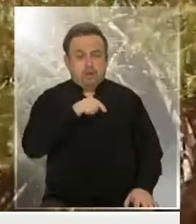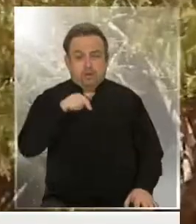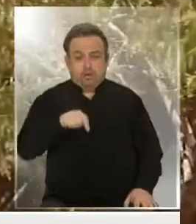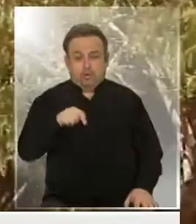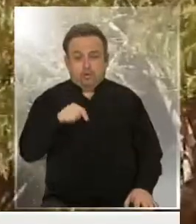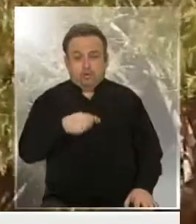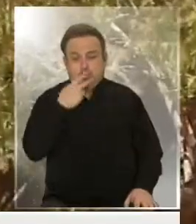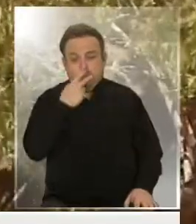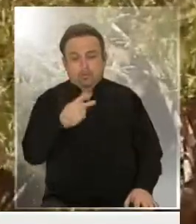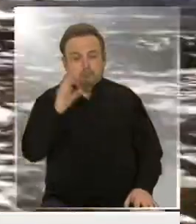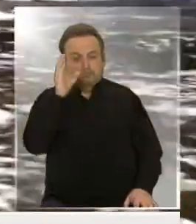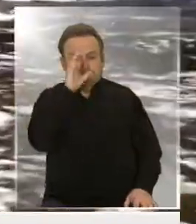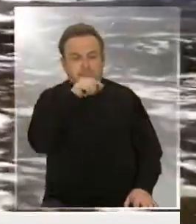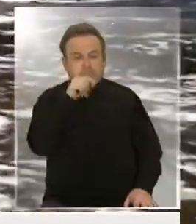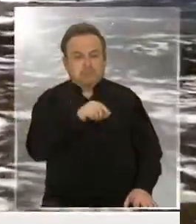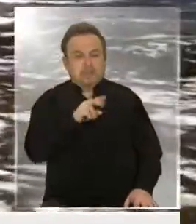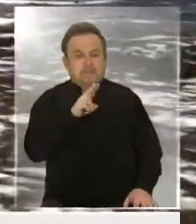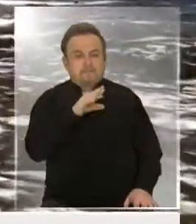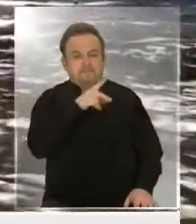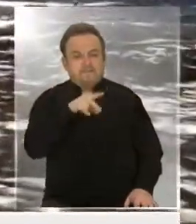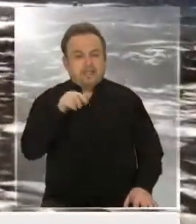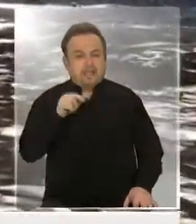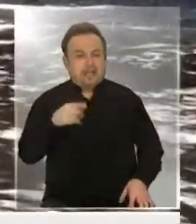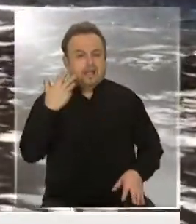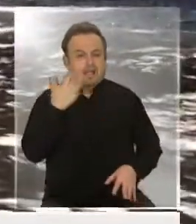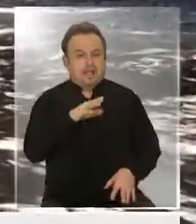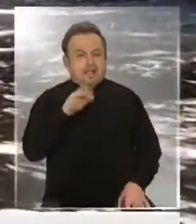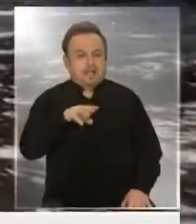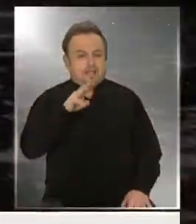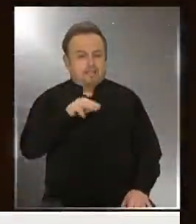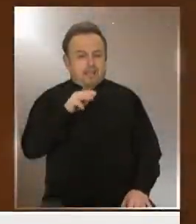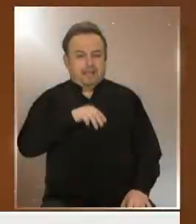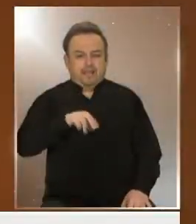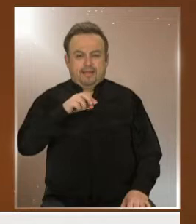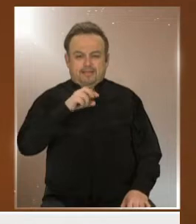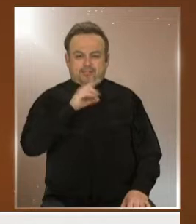un atractivo turístico de la viña en homenaje a la madre de la patria.